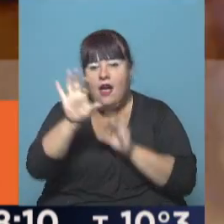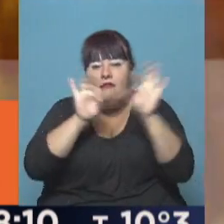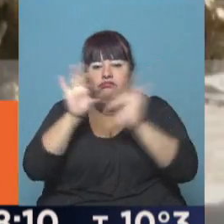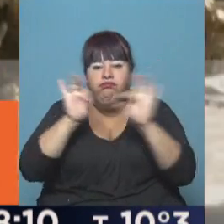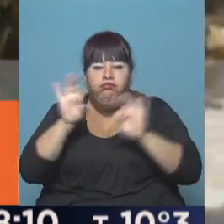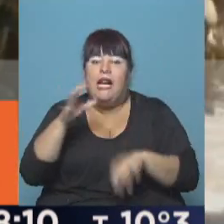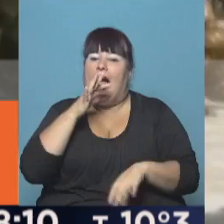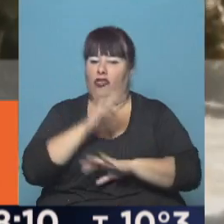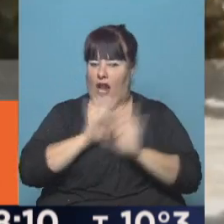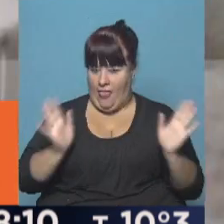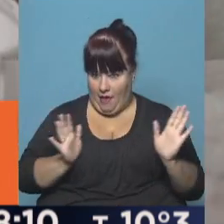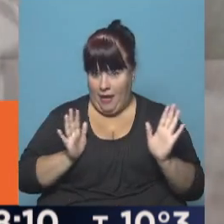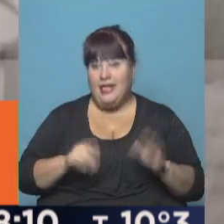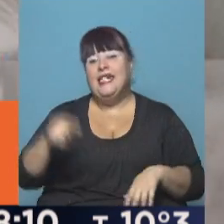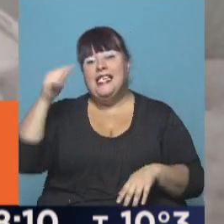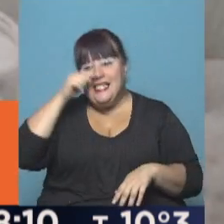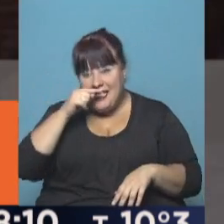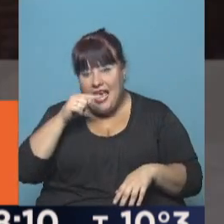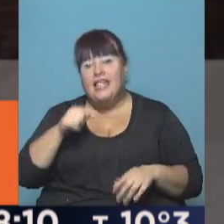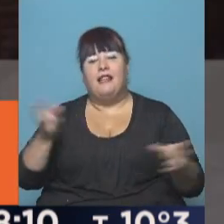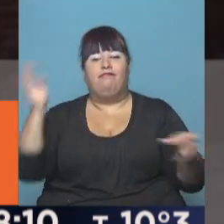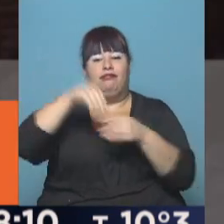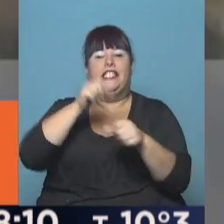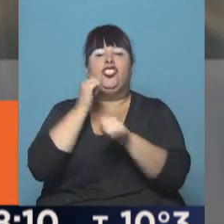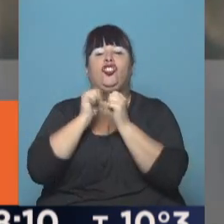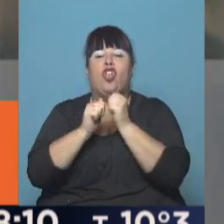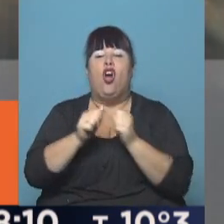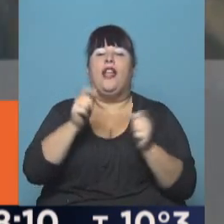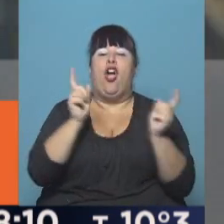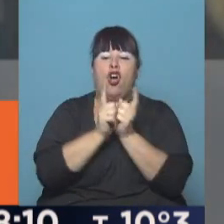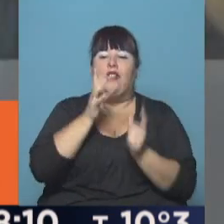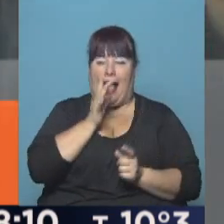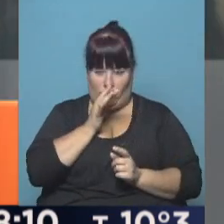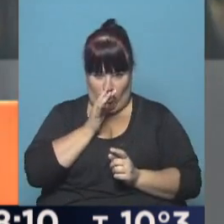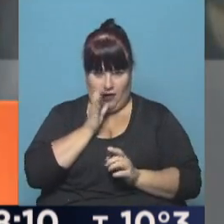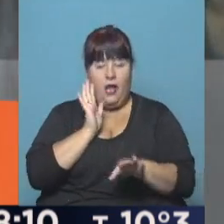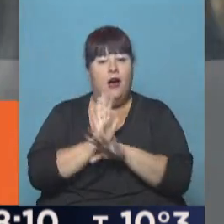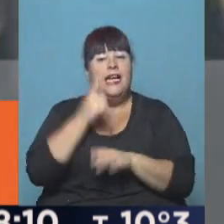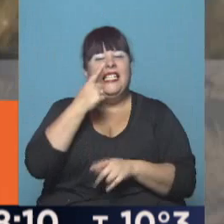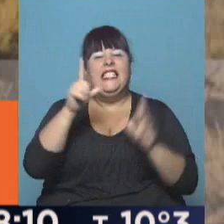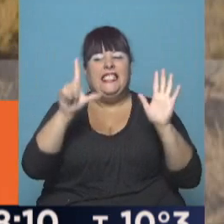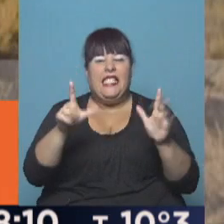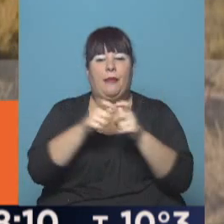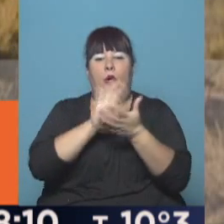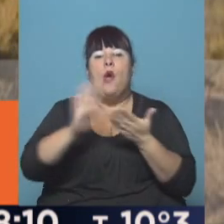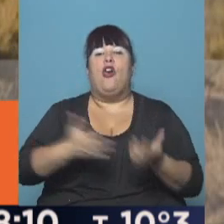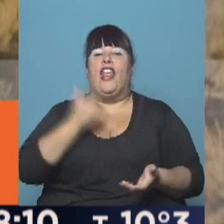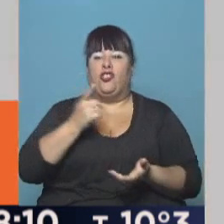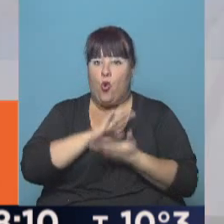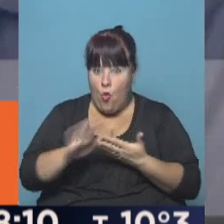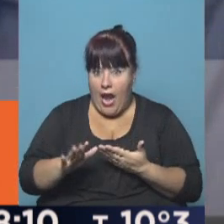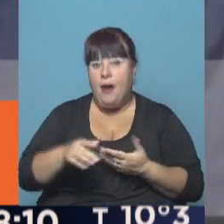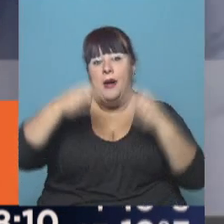seleccionaron 14 y 7 conforman esta historias breves 14 donde uno puede ver siete proyectos de nueve directores argentinos